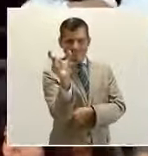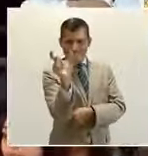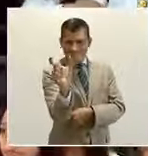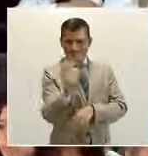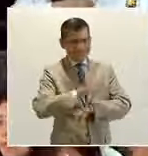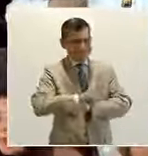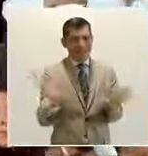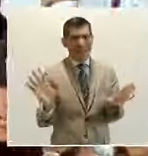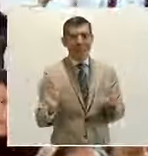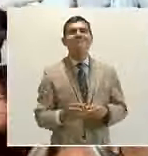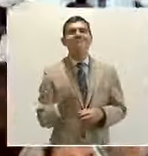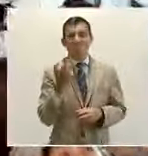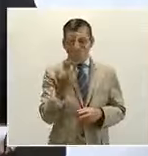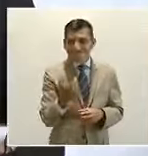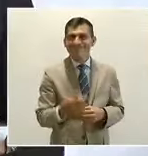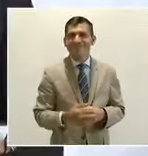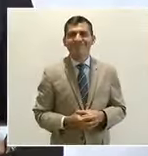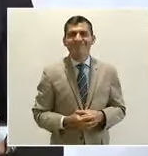Jorge